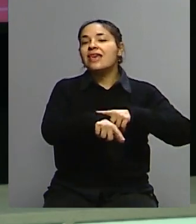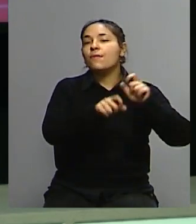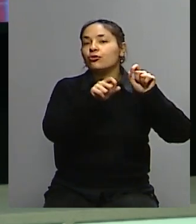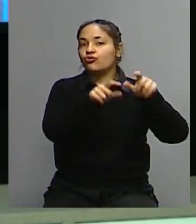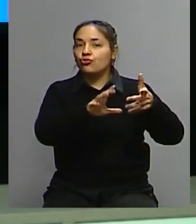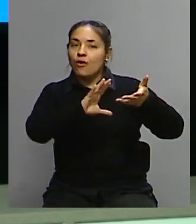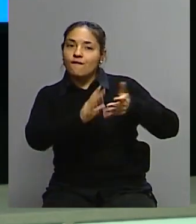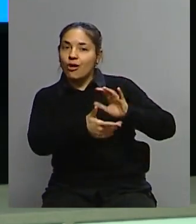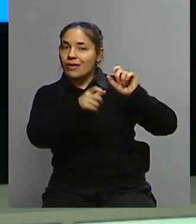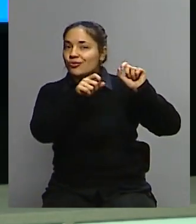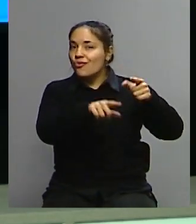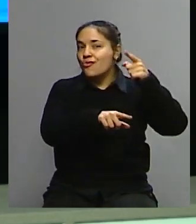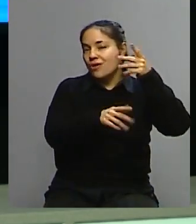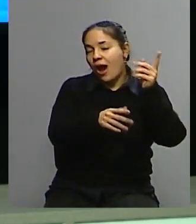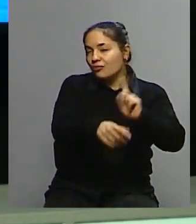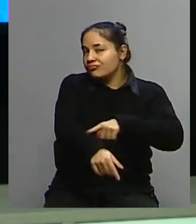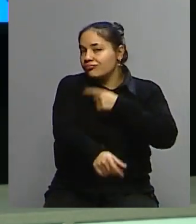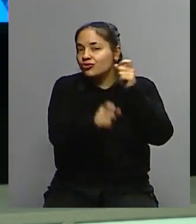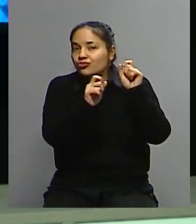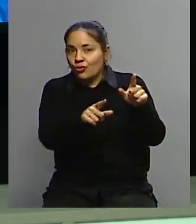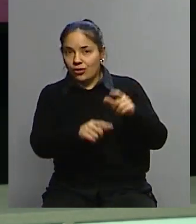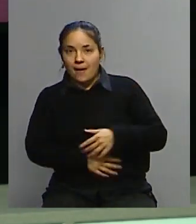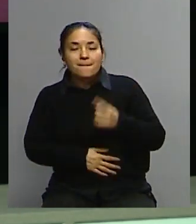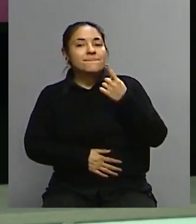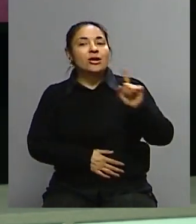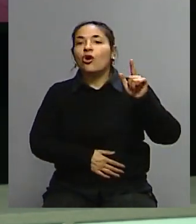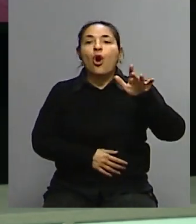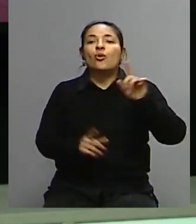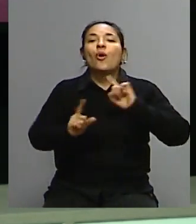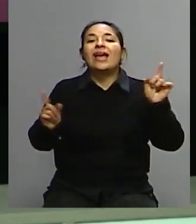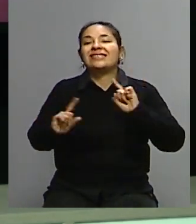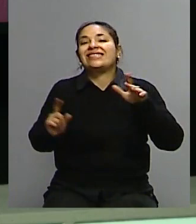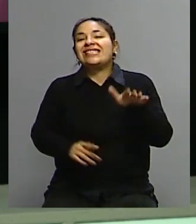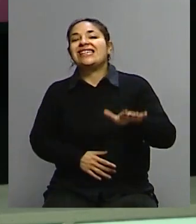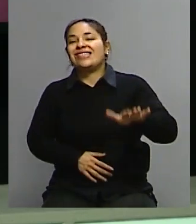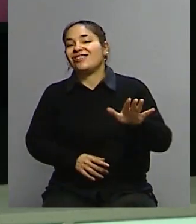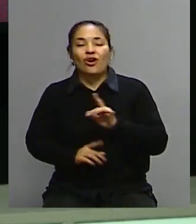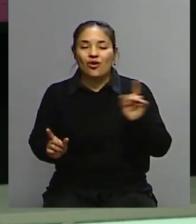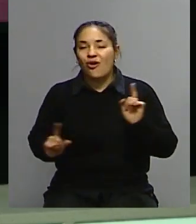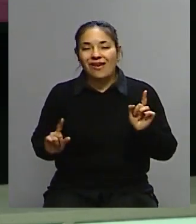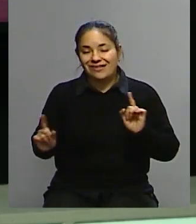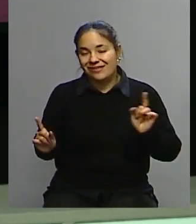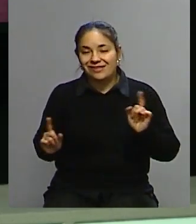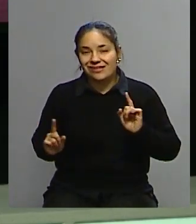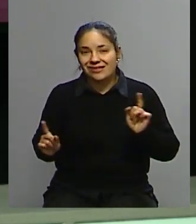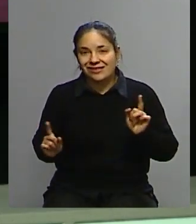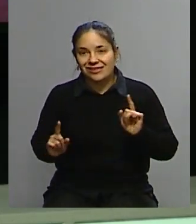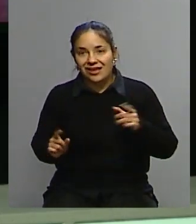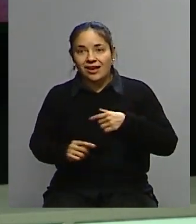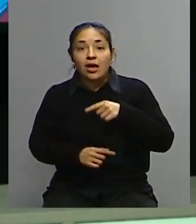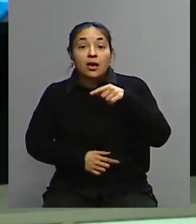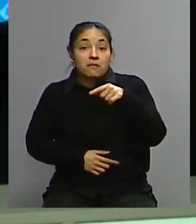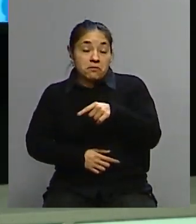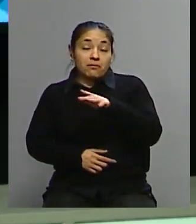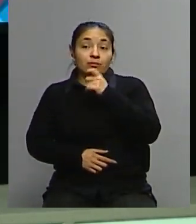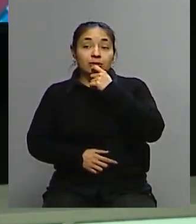demás. Pero eso no quiere decir que las personas mayores sean como niños, no tienen nada que ver a los niños, digamos, ¿no? Los niños uno tiene